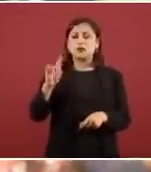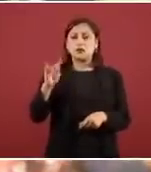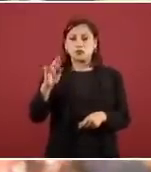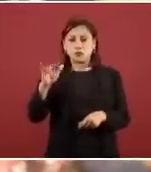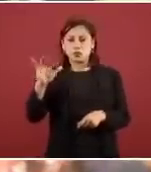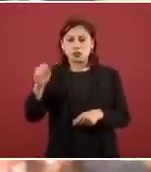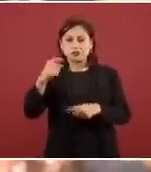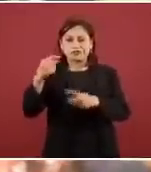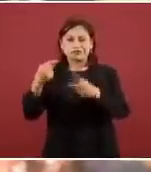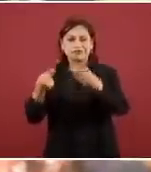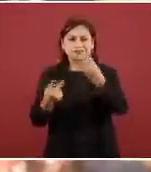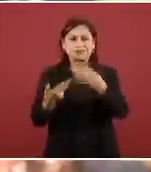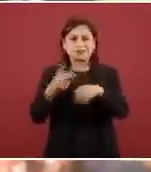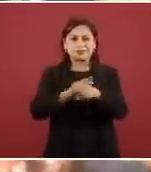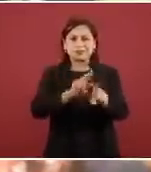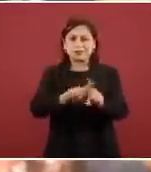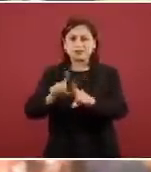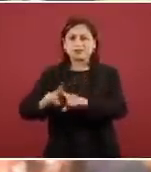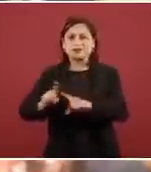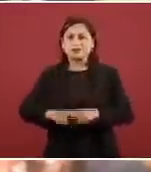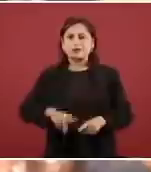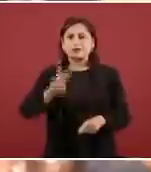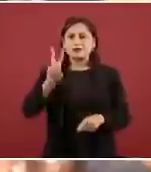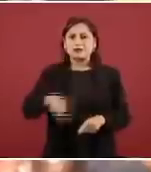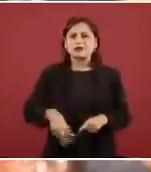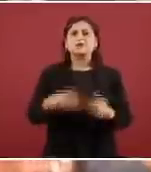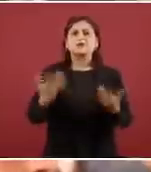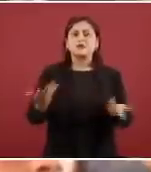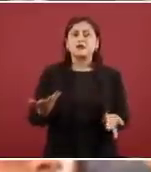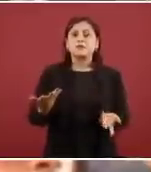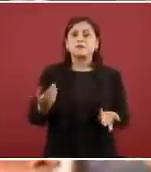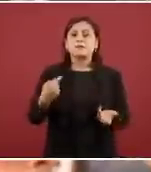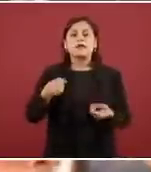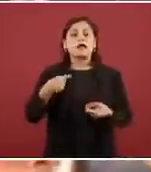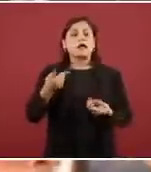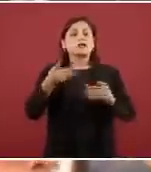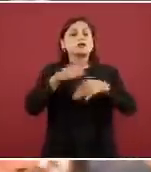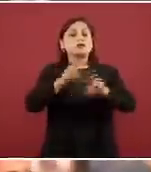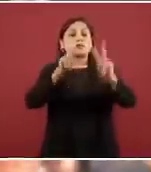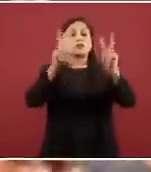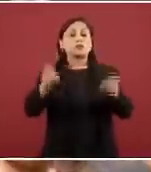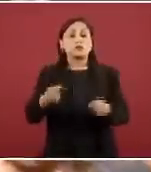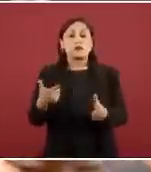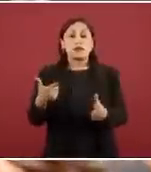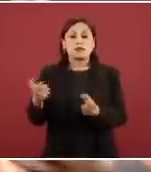toca a la cuestión de los disparos, nada más quisiera hacer esta precisión.